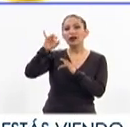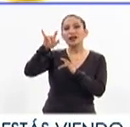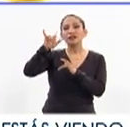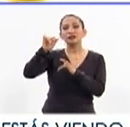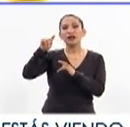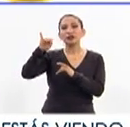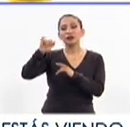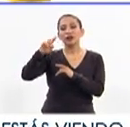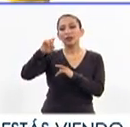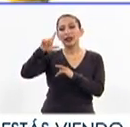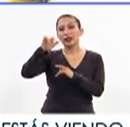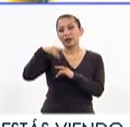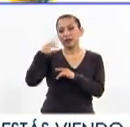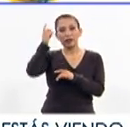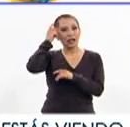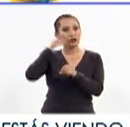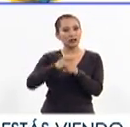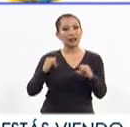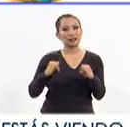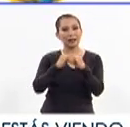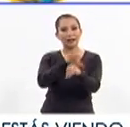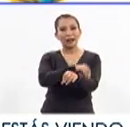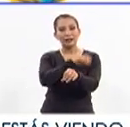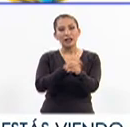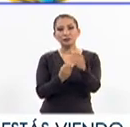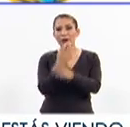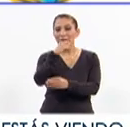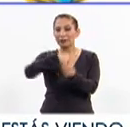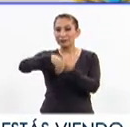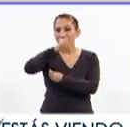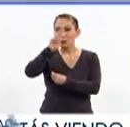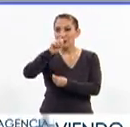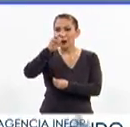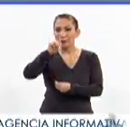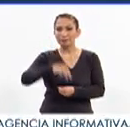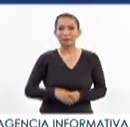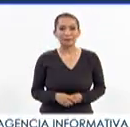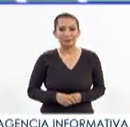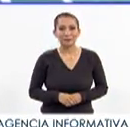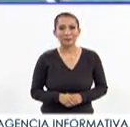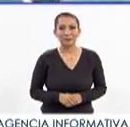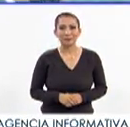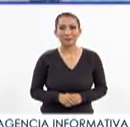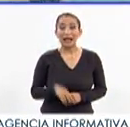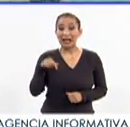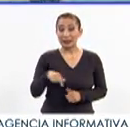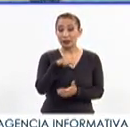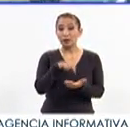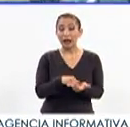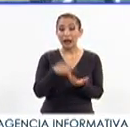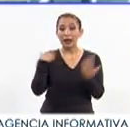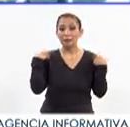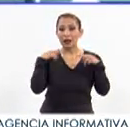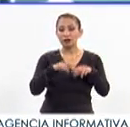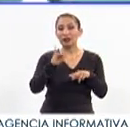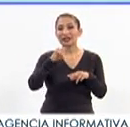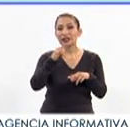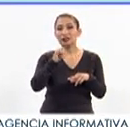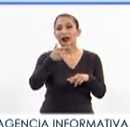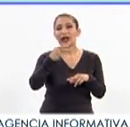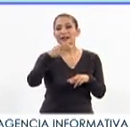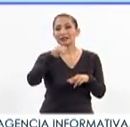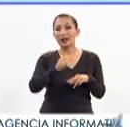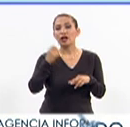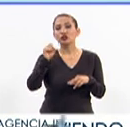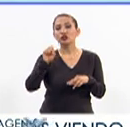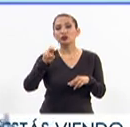Jesús Antonio del Río, director del Instituto de Energías Renovables de la UNAM. Y en el estudio, el maestro Ignacio García